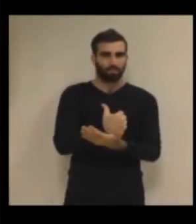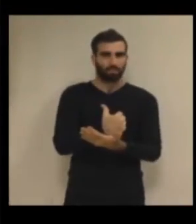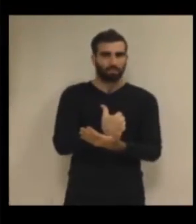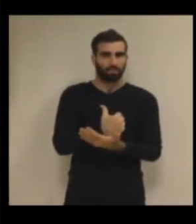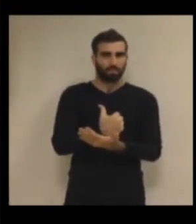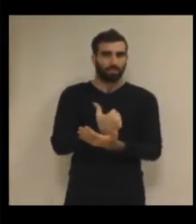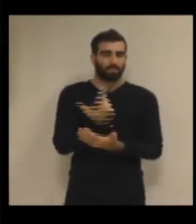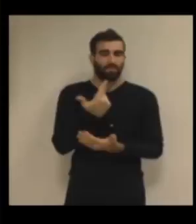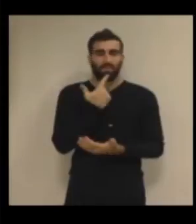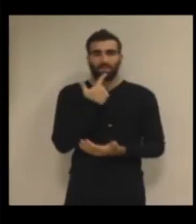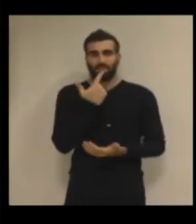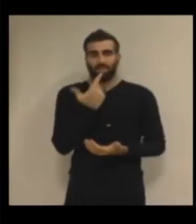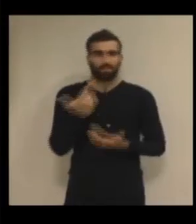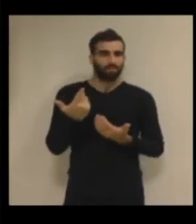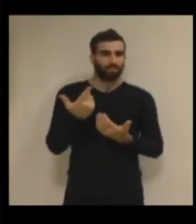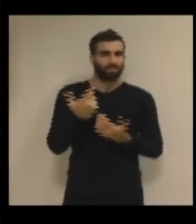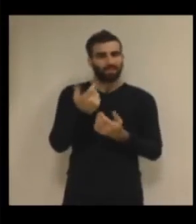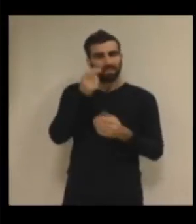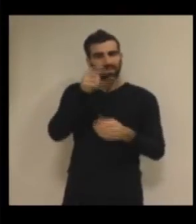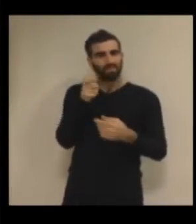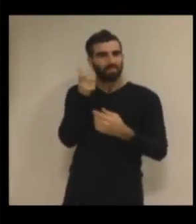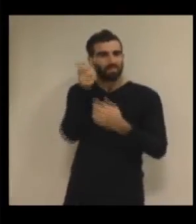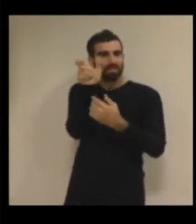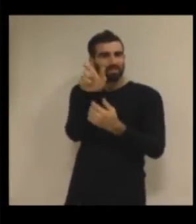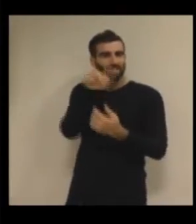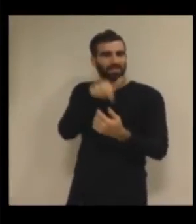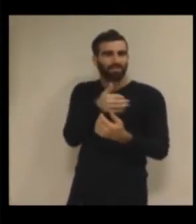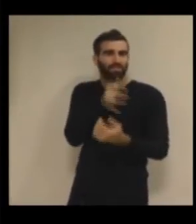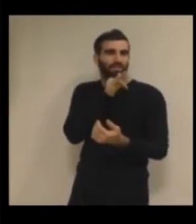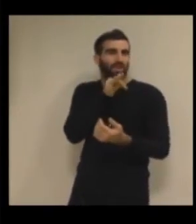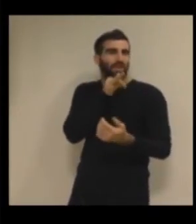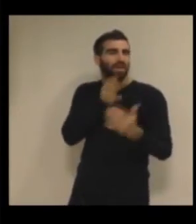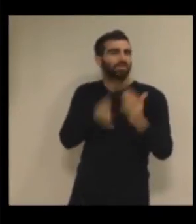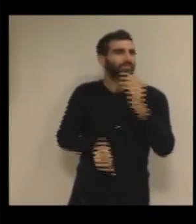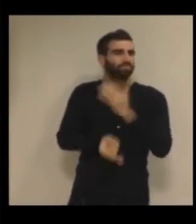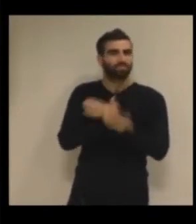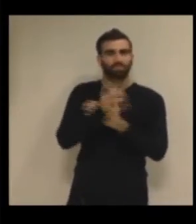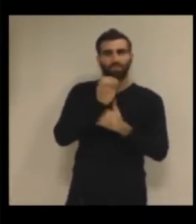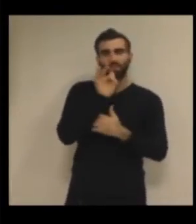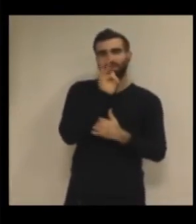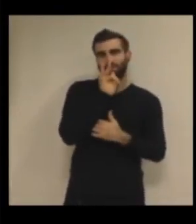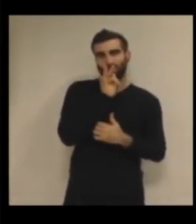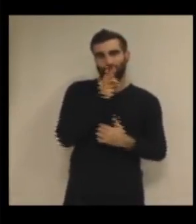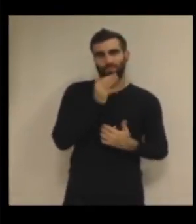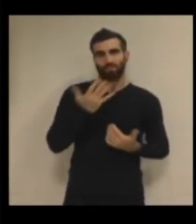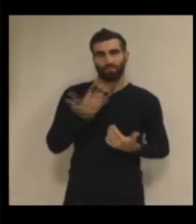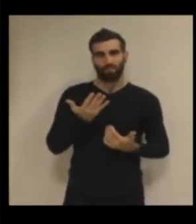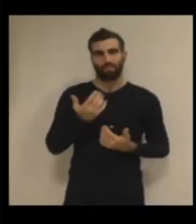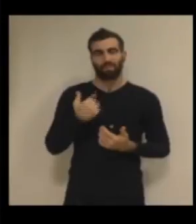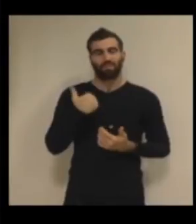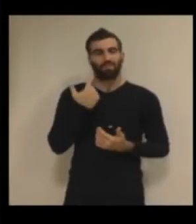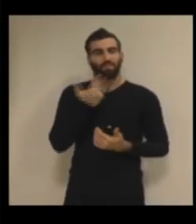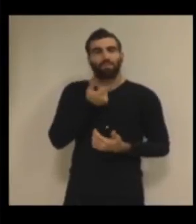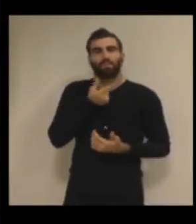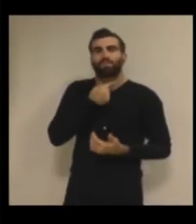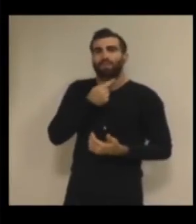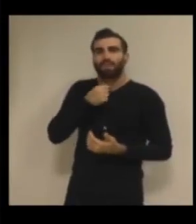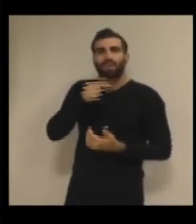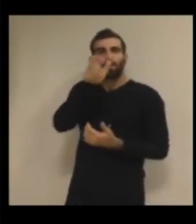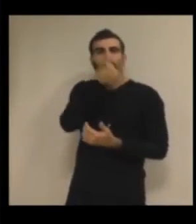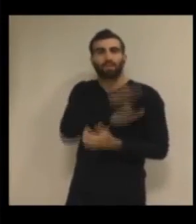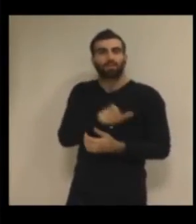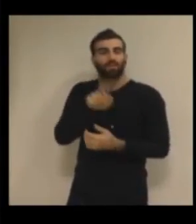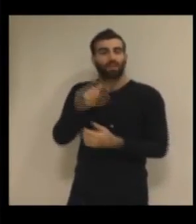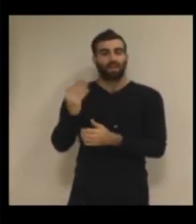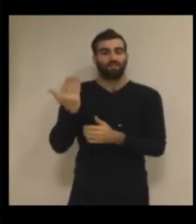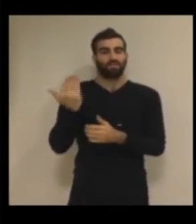pues está muy lejos todavía de ser resuelta, ¿de acuerdo? Es decir, a mí me gustaría que, igual que una persona con lesión